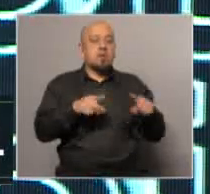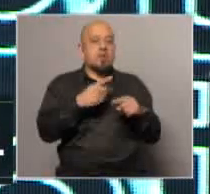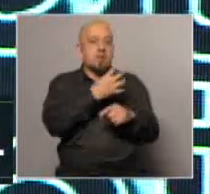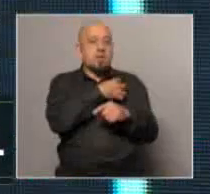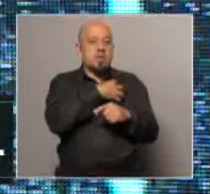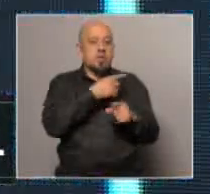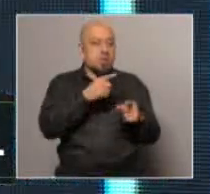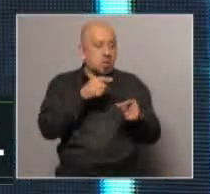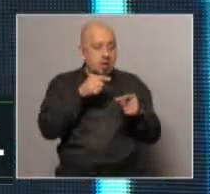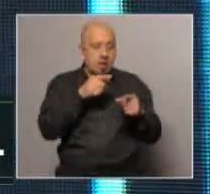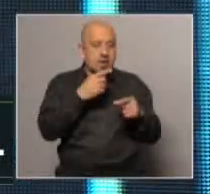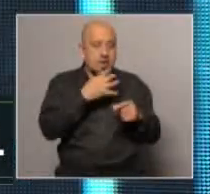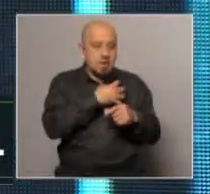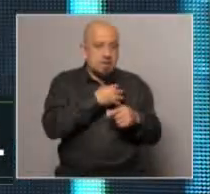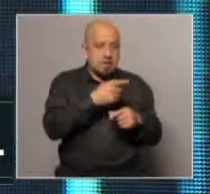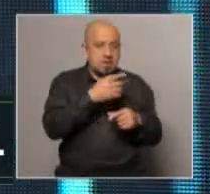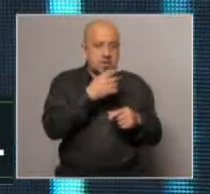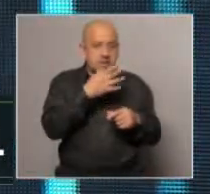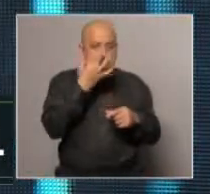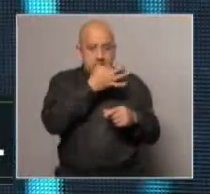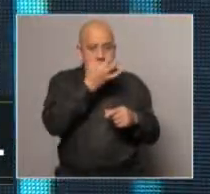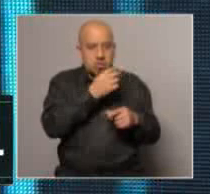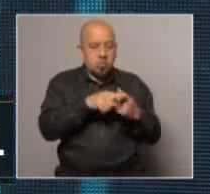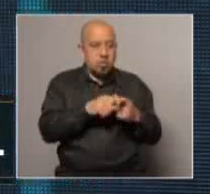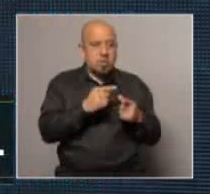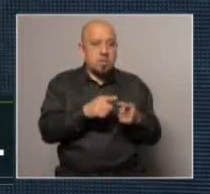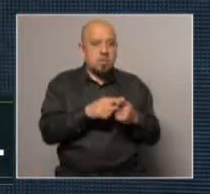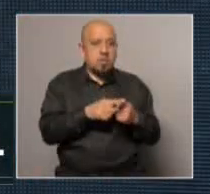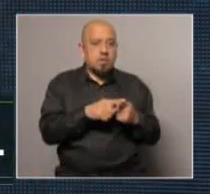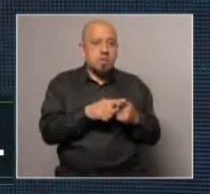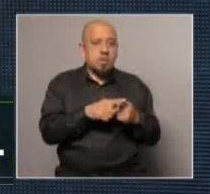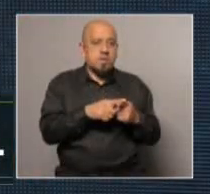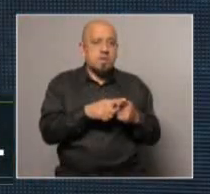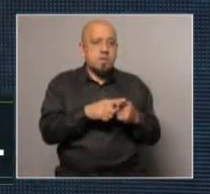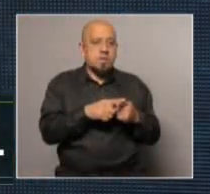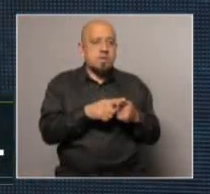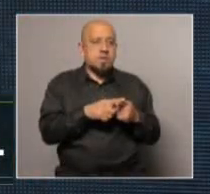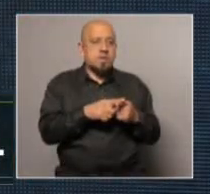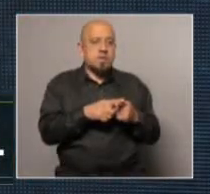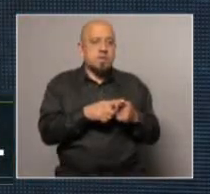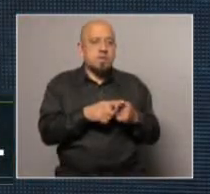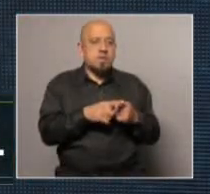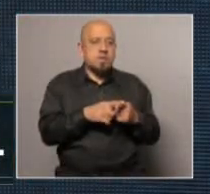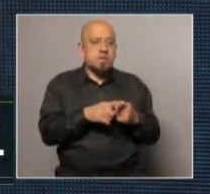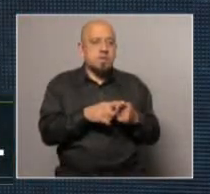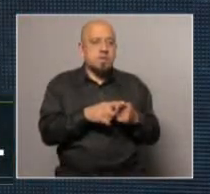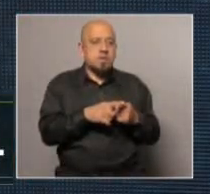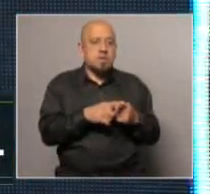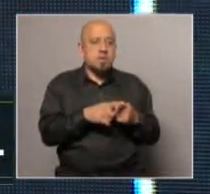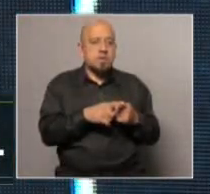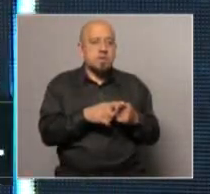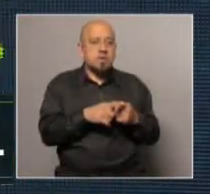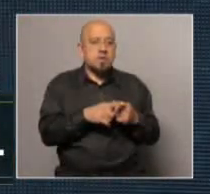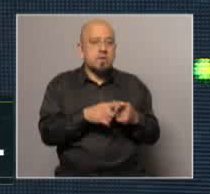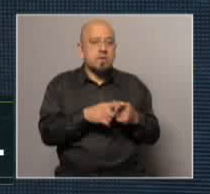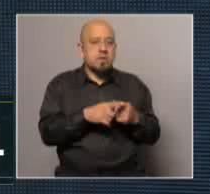realidad, primero que Mefistófeles existía de mucho antes de que nosotros tuviéramos... Yo que soy creyente, bueno, no estoy seguro si creo en